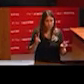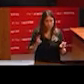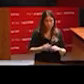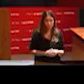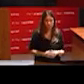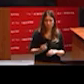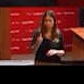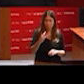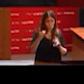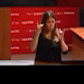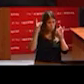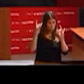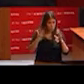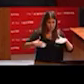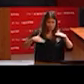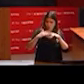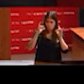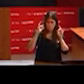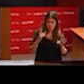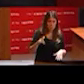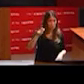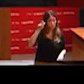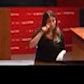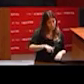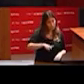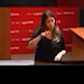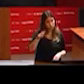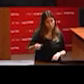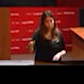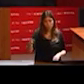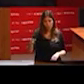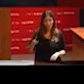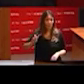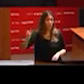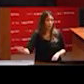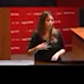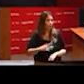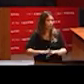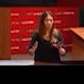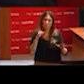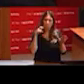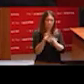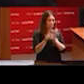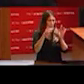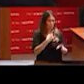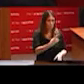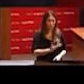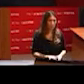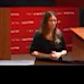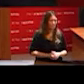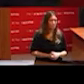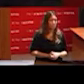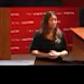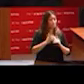con la misma igualdad de oportunidades a las personas que tienen una diversidad funcional al